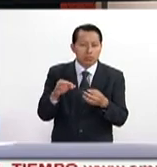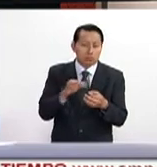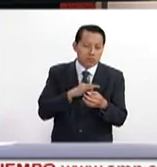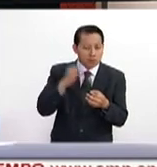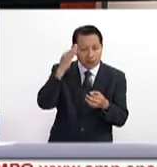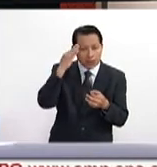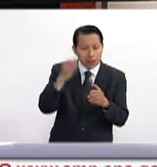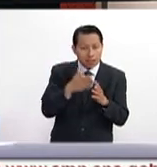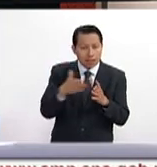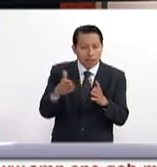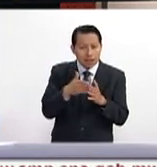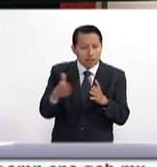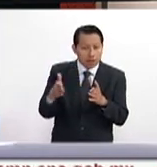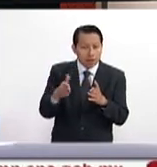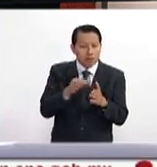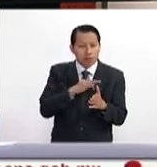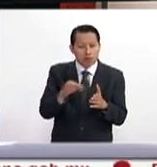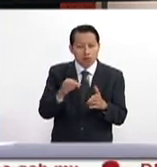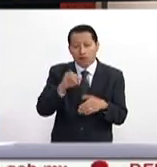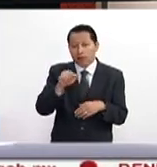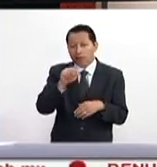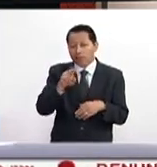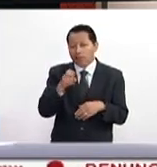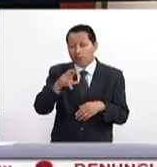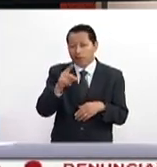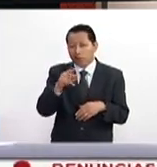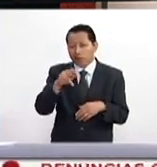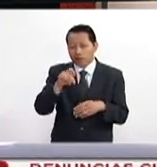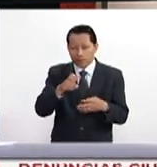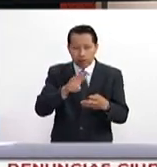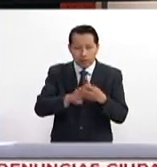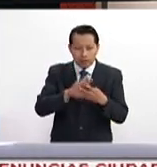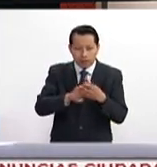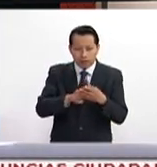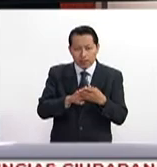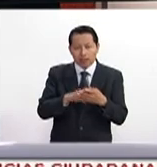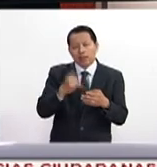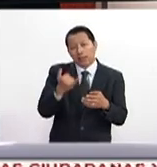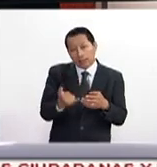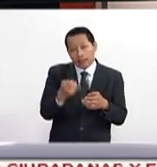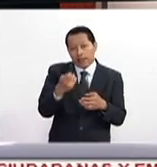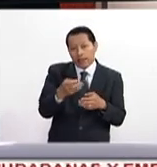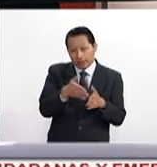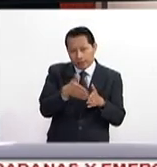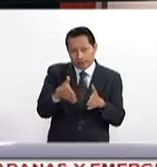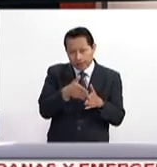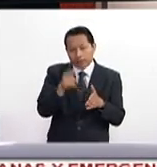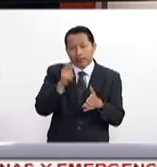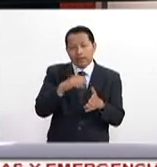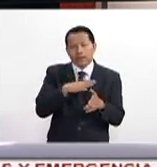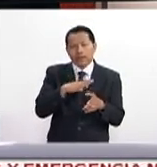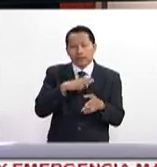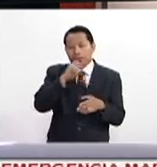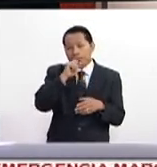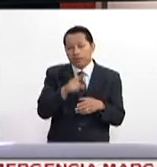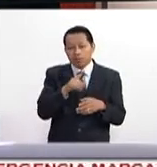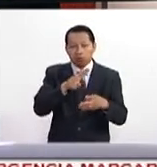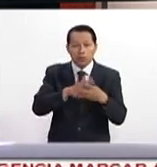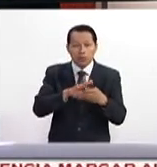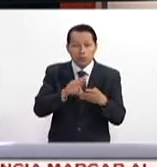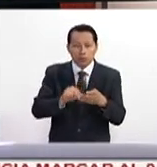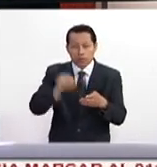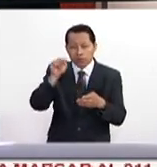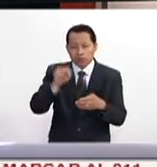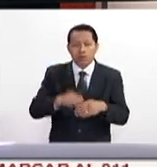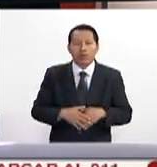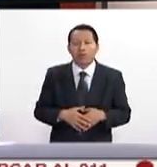periodo de tiempo en que estará Javier Duarte en la cárcel? Y además, si mientras esto sucede, va a estar precisamente en el reclusorio